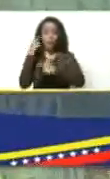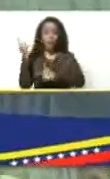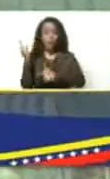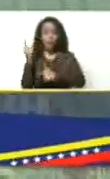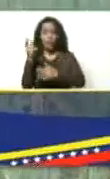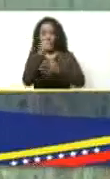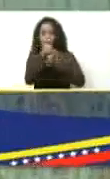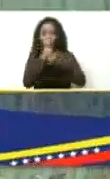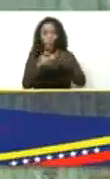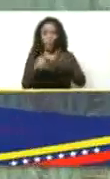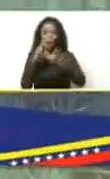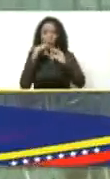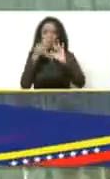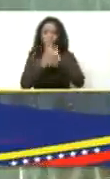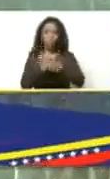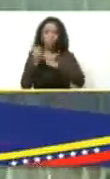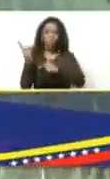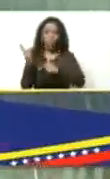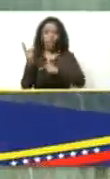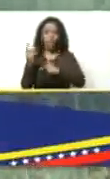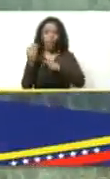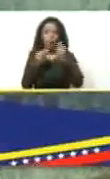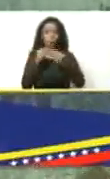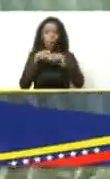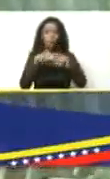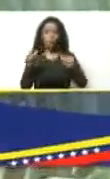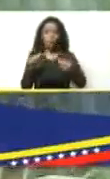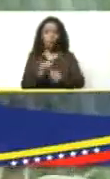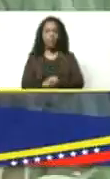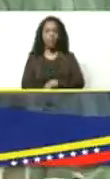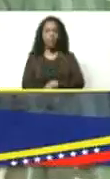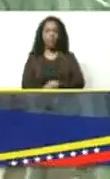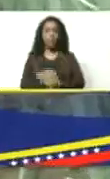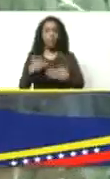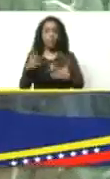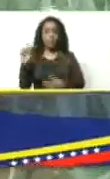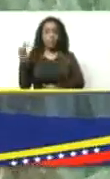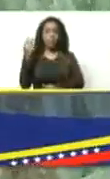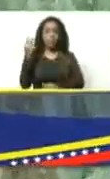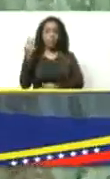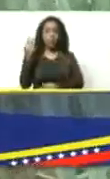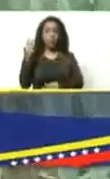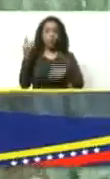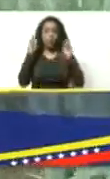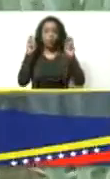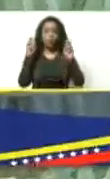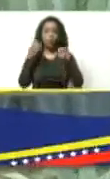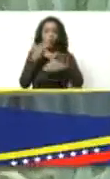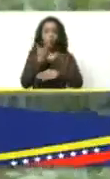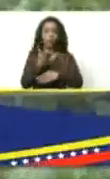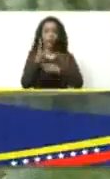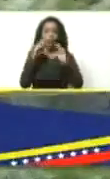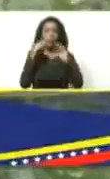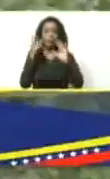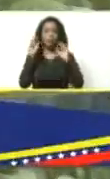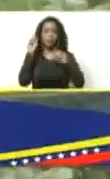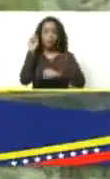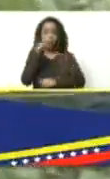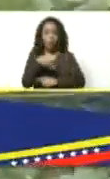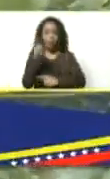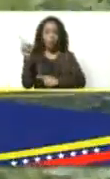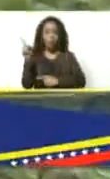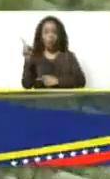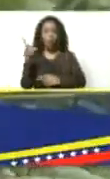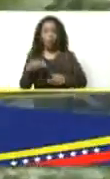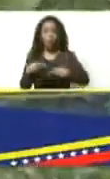habla de la tenencia de tierra y el segundo vértice usted habla también de la